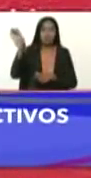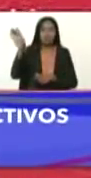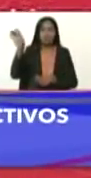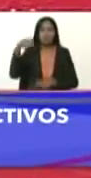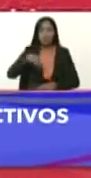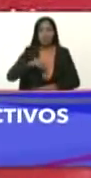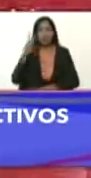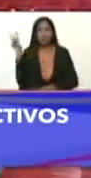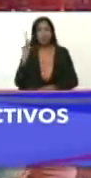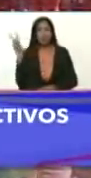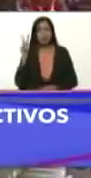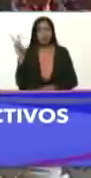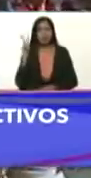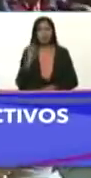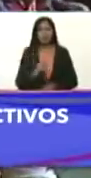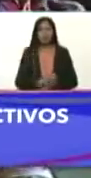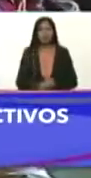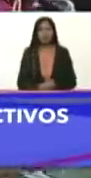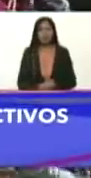Venezuela,